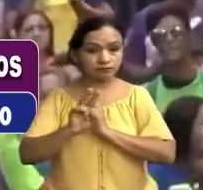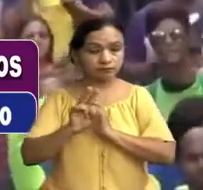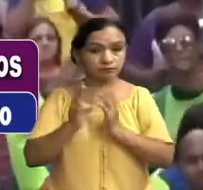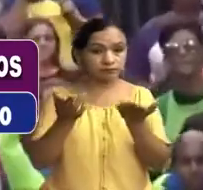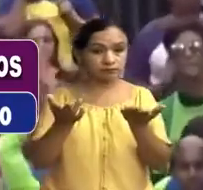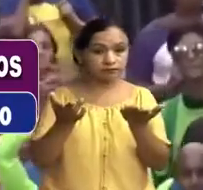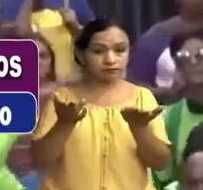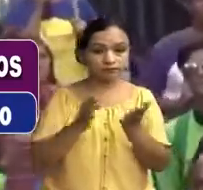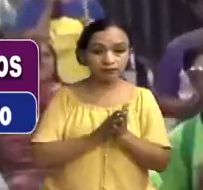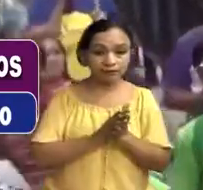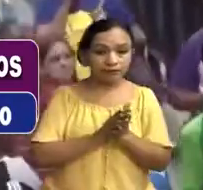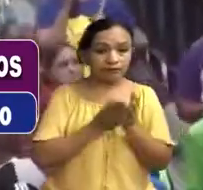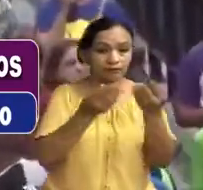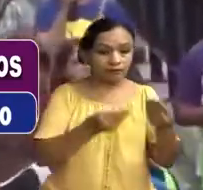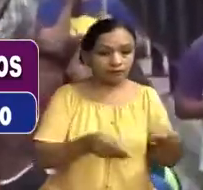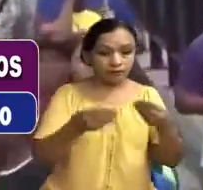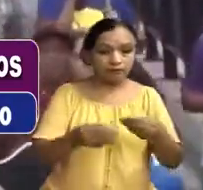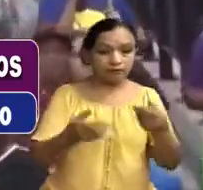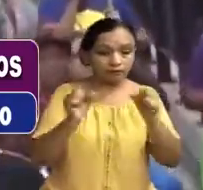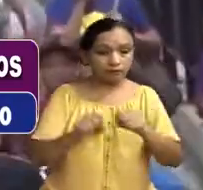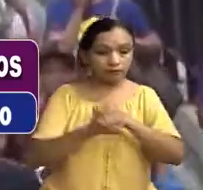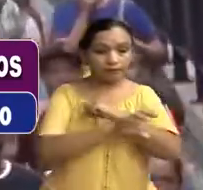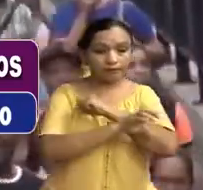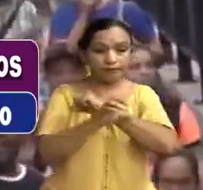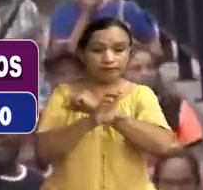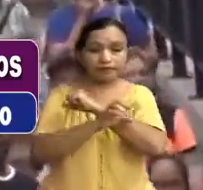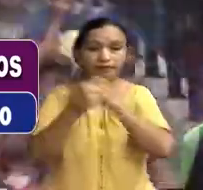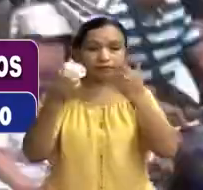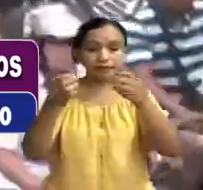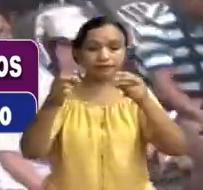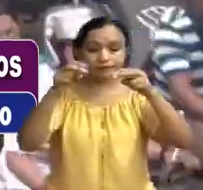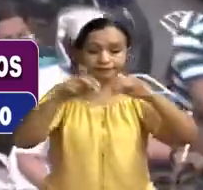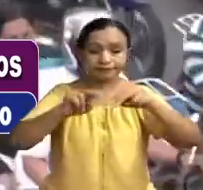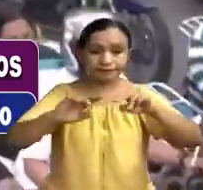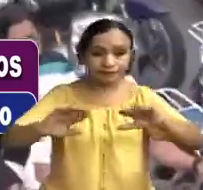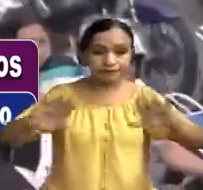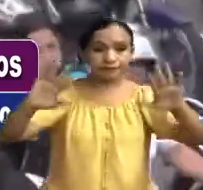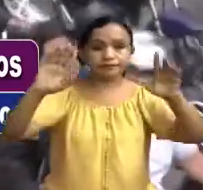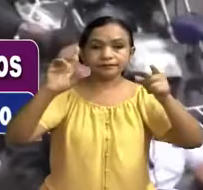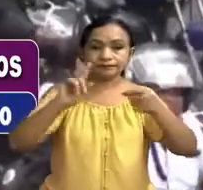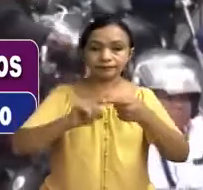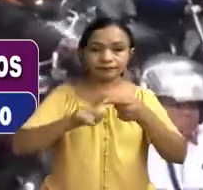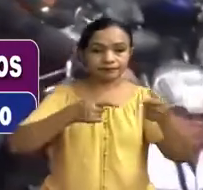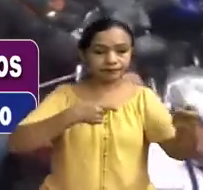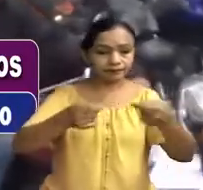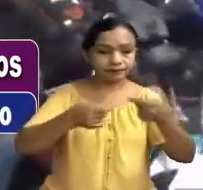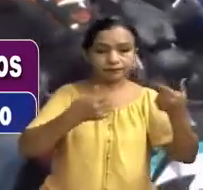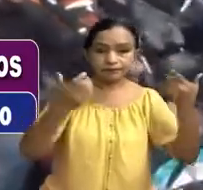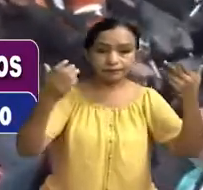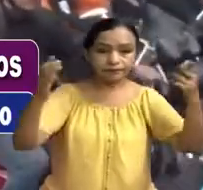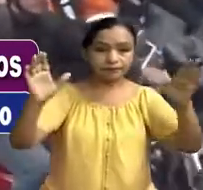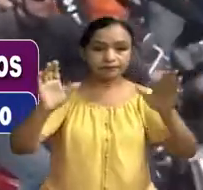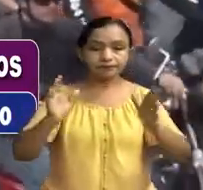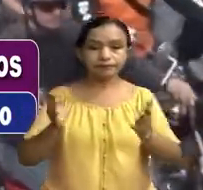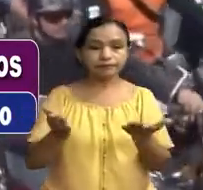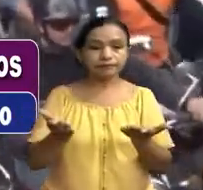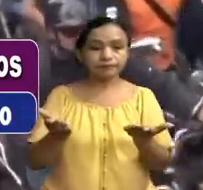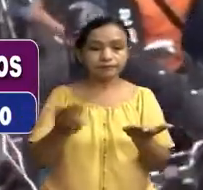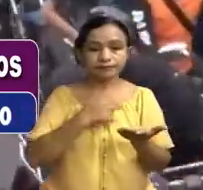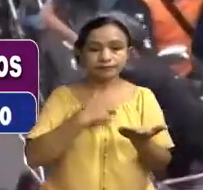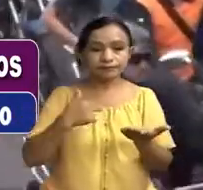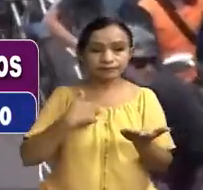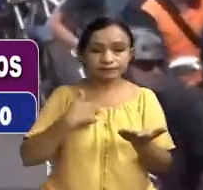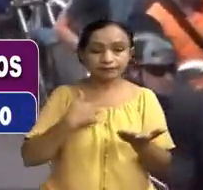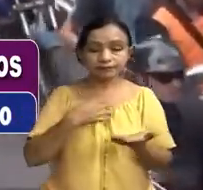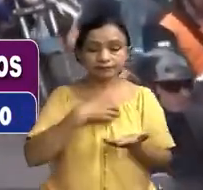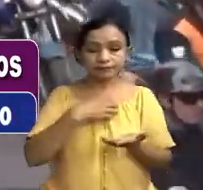minas, digamos, a las cuales podían recurrir para extraer recursos naturales, comerciar y todo lo demás en precios favorables